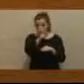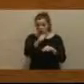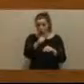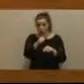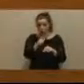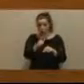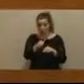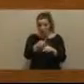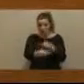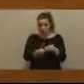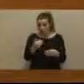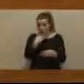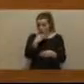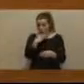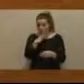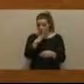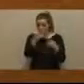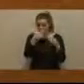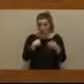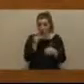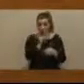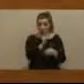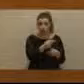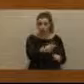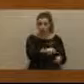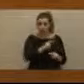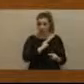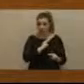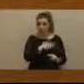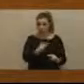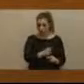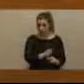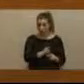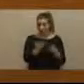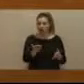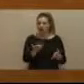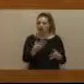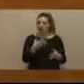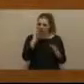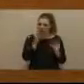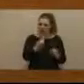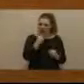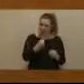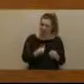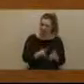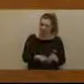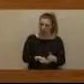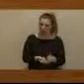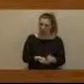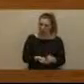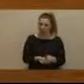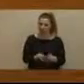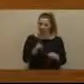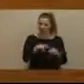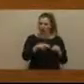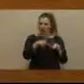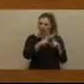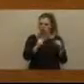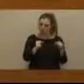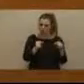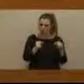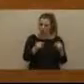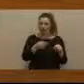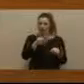le pregunté y no me quiso contestar. Ya entiendo por qué no me quiso contestar. ¿Me dice en serio que el Principado se